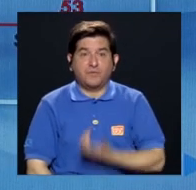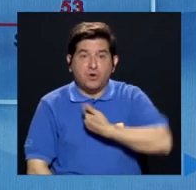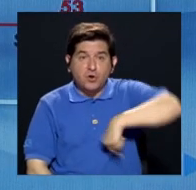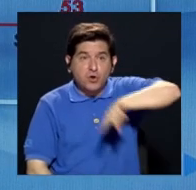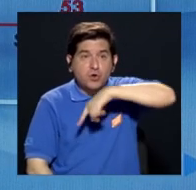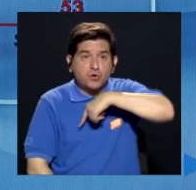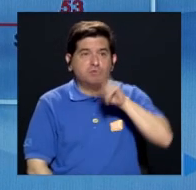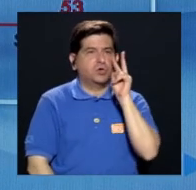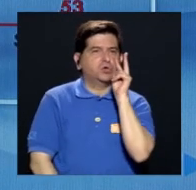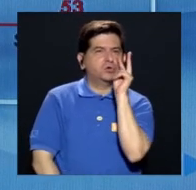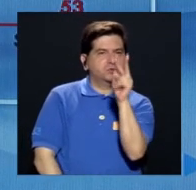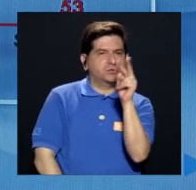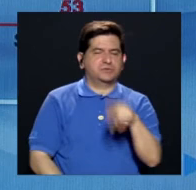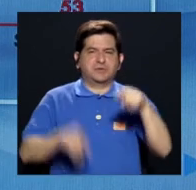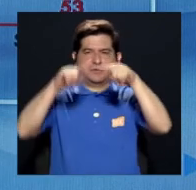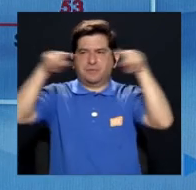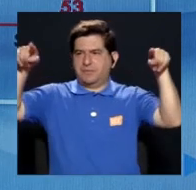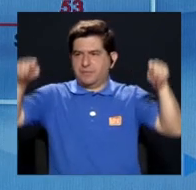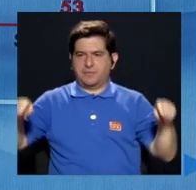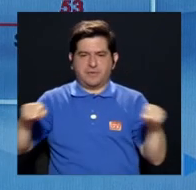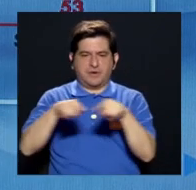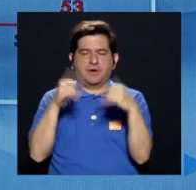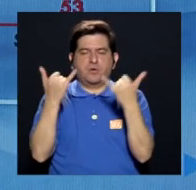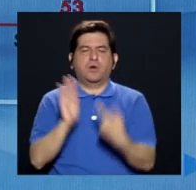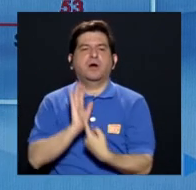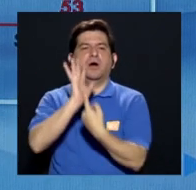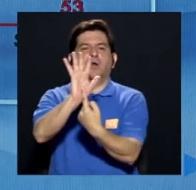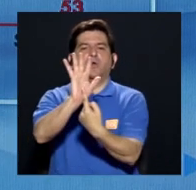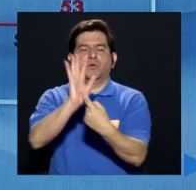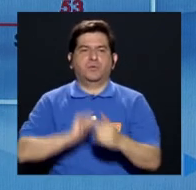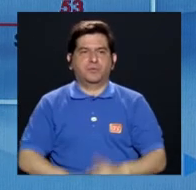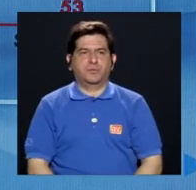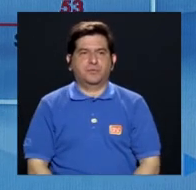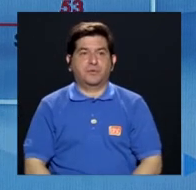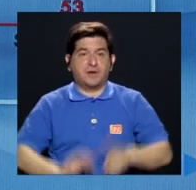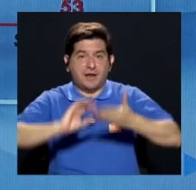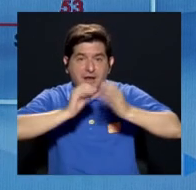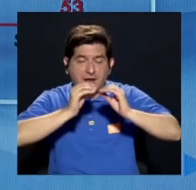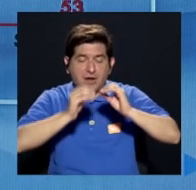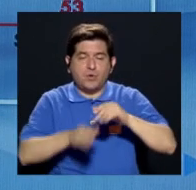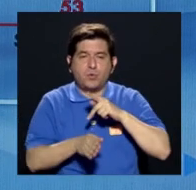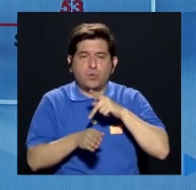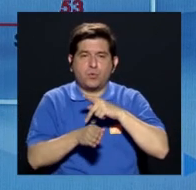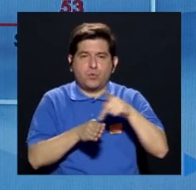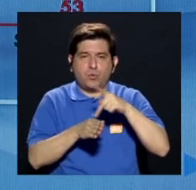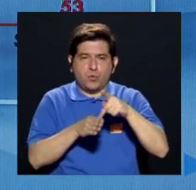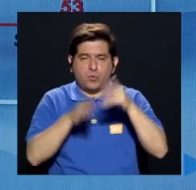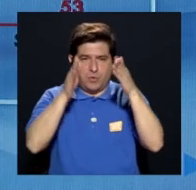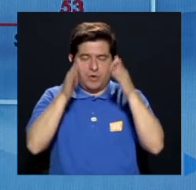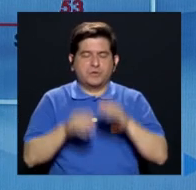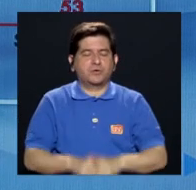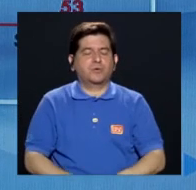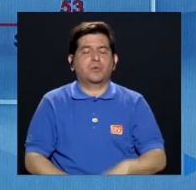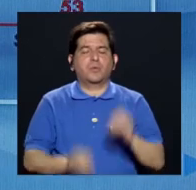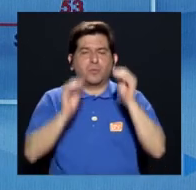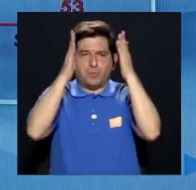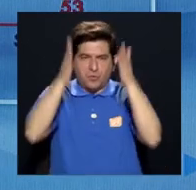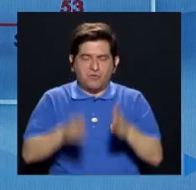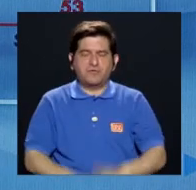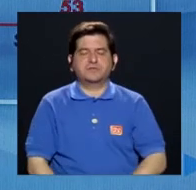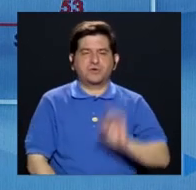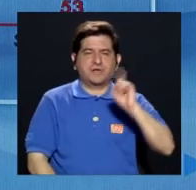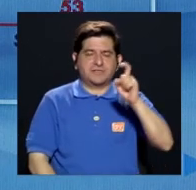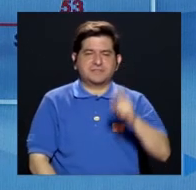Nosotros podemos ver en el cuadro que ahora proyectamos la cantidad de profesores expecarios, profesores